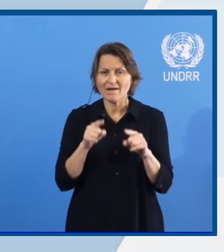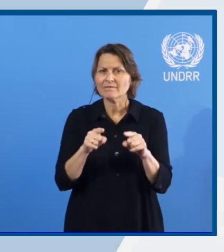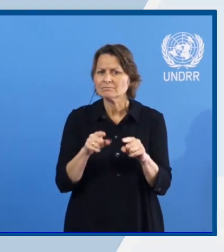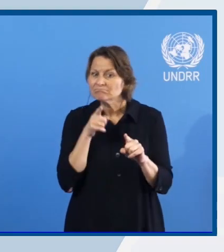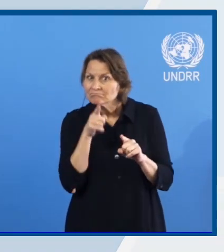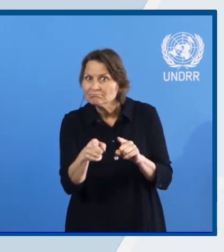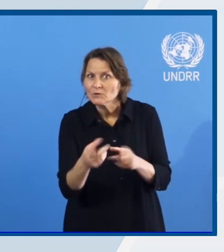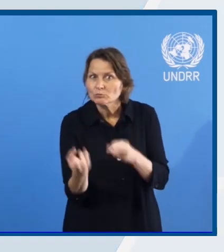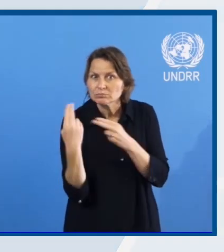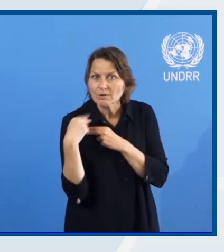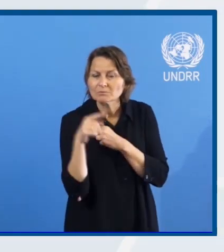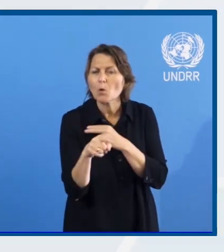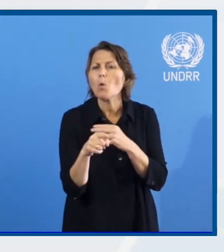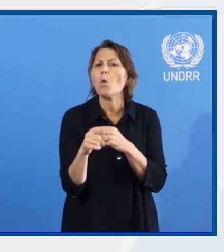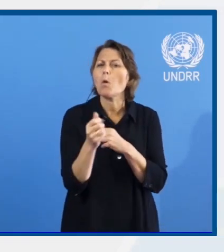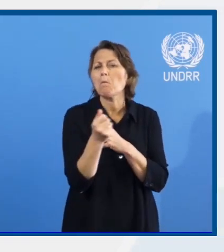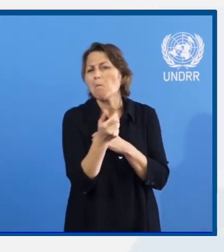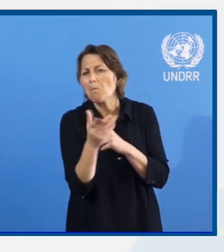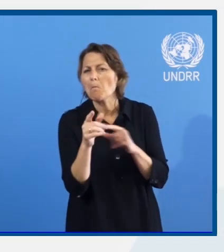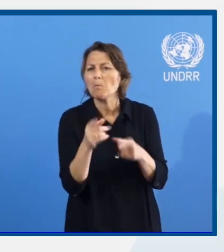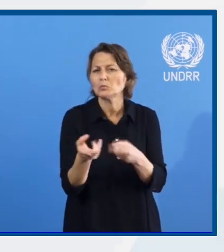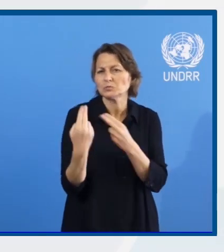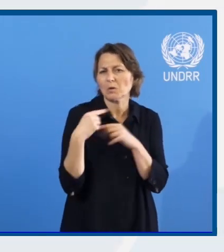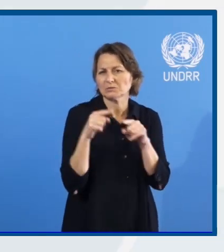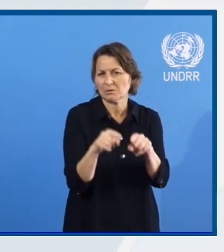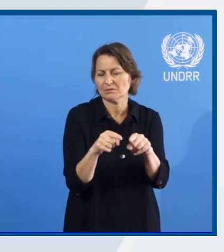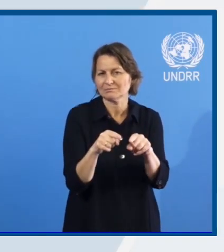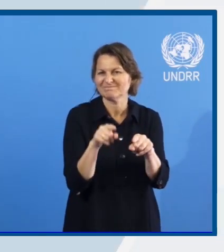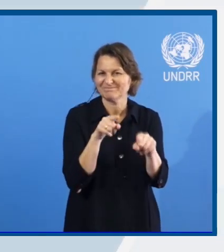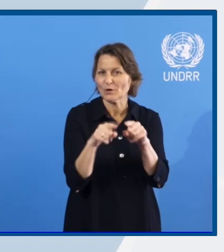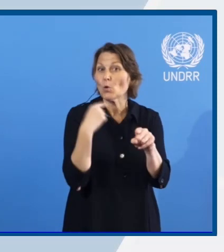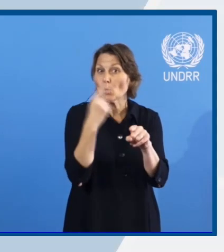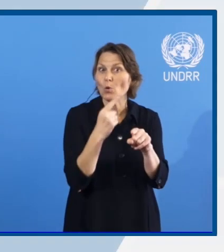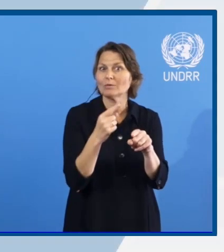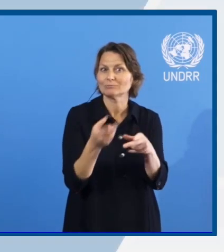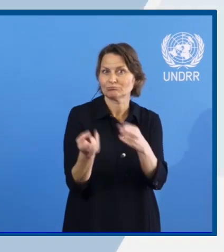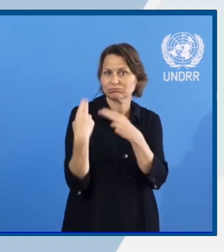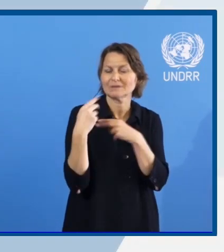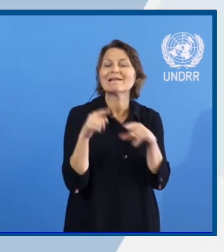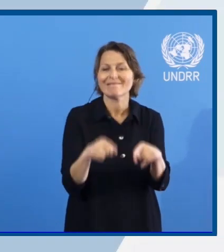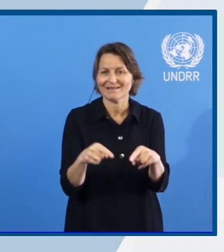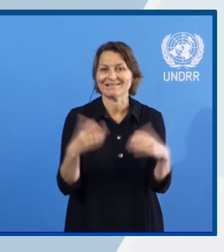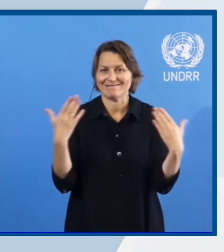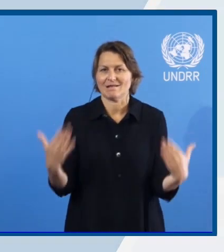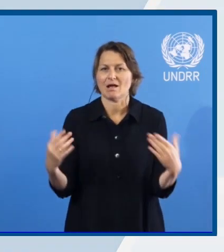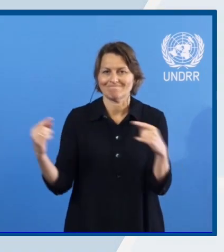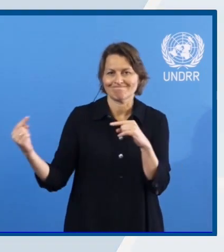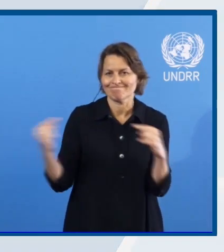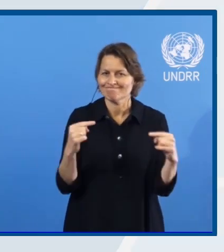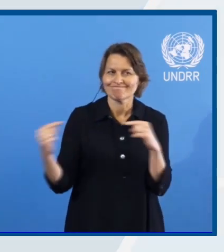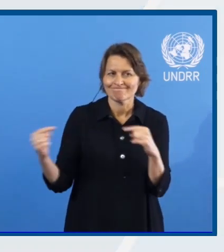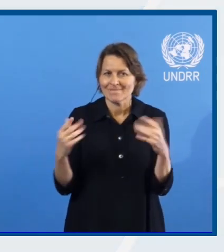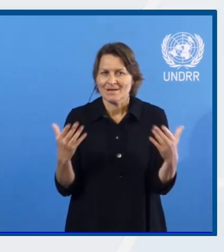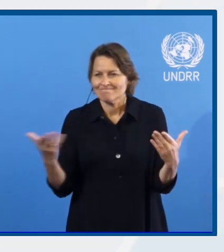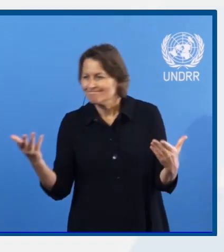parte alrededor de esto. Justo en este momento estamos en esa naturaleza de discusión, replanteando incluso marco normativo para poder